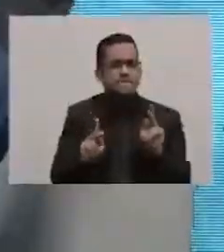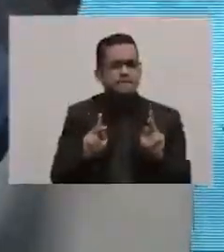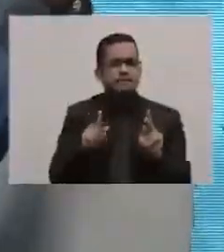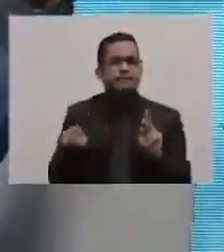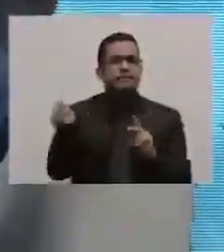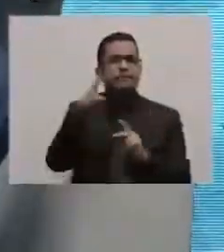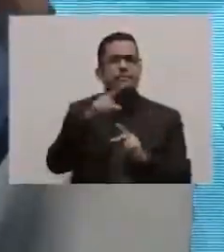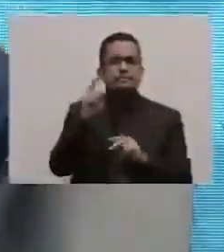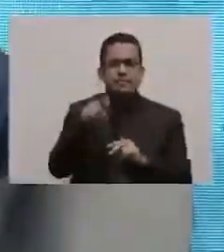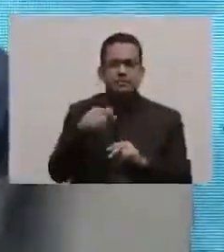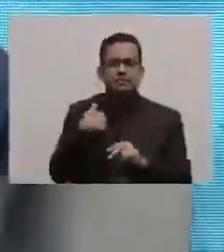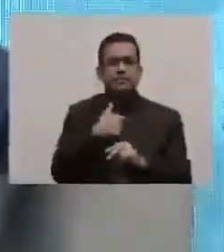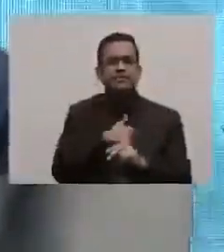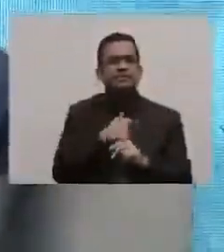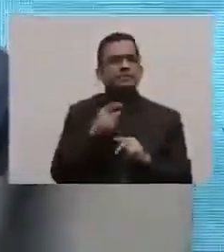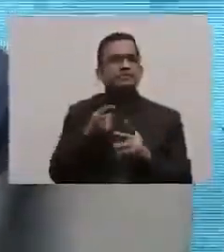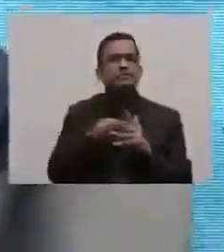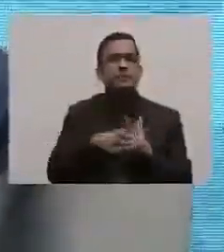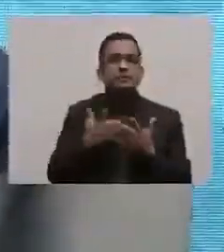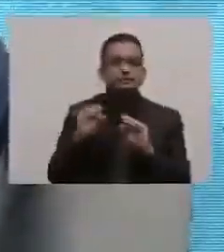creo que debemos empezar educando a la gente.